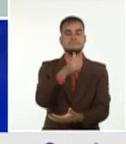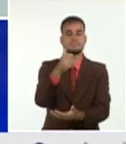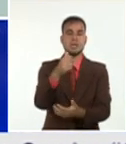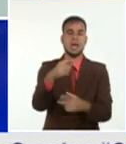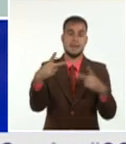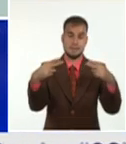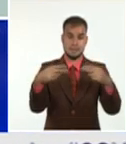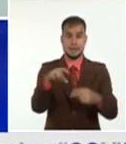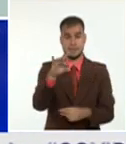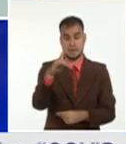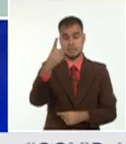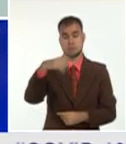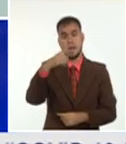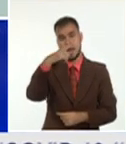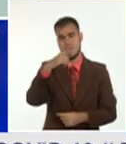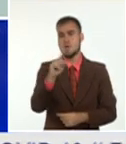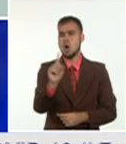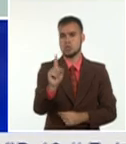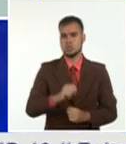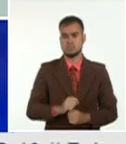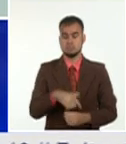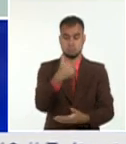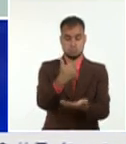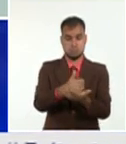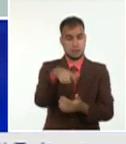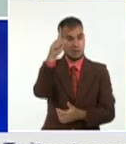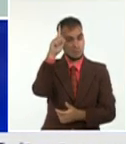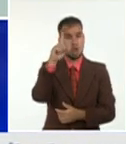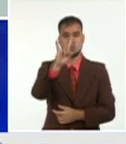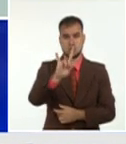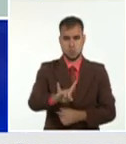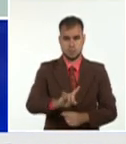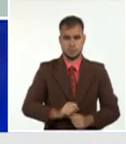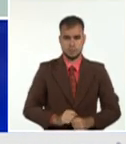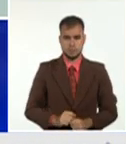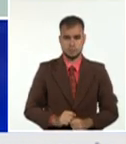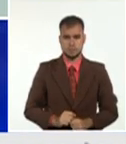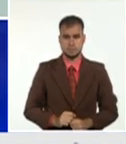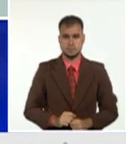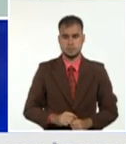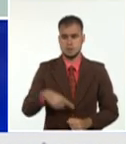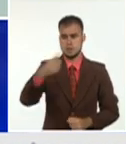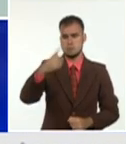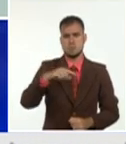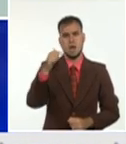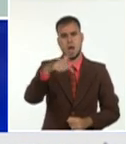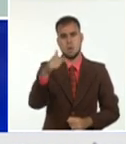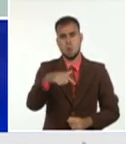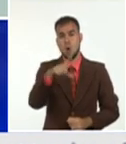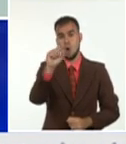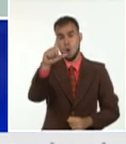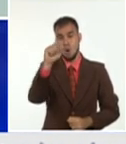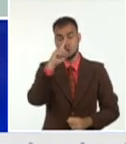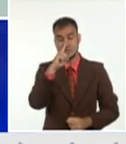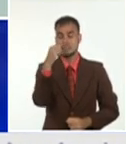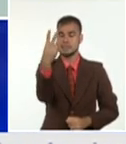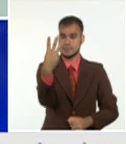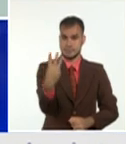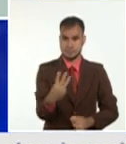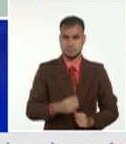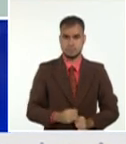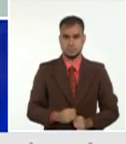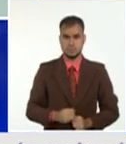11, Matanzas y Calimete con 9 cada uno, Hagüey Grande y Colón con 3 cada uno, y